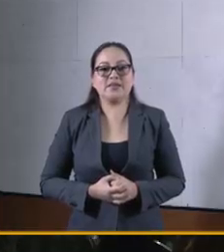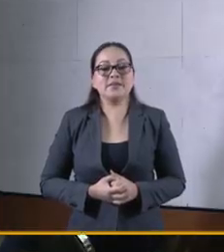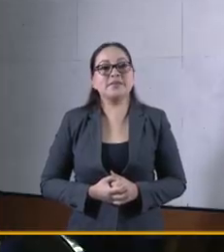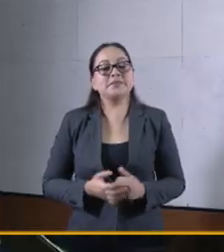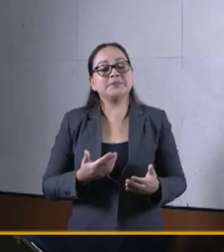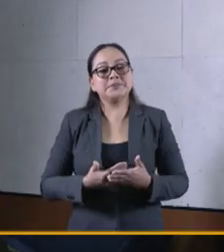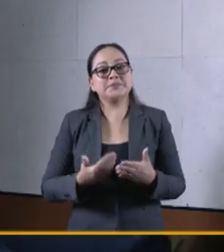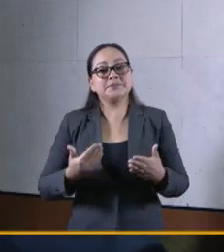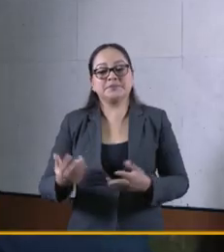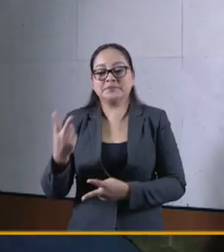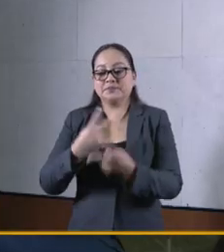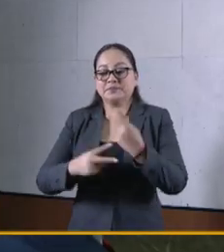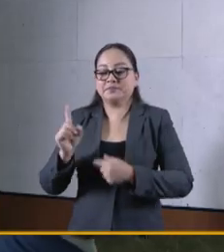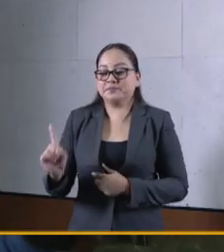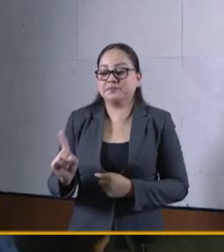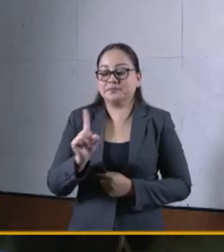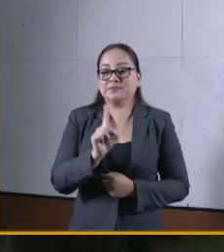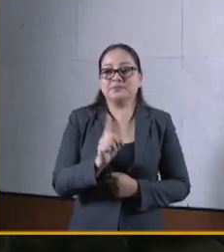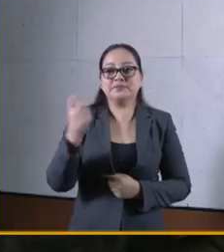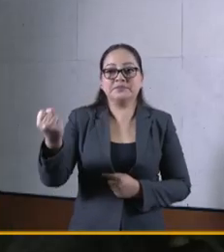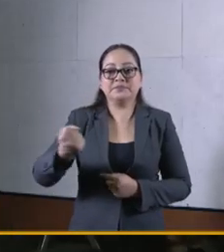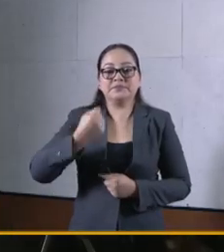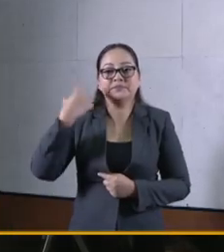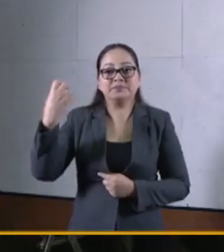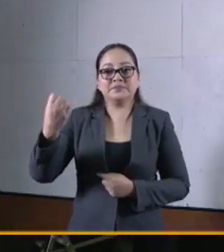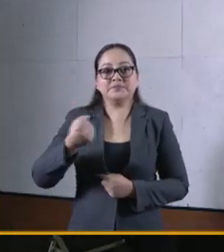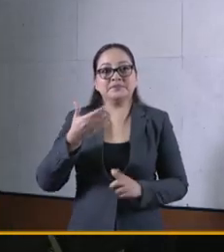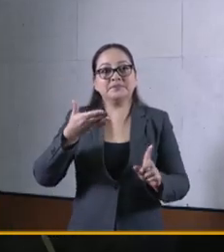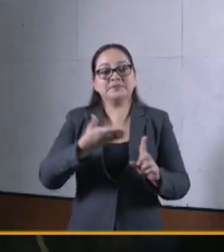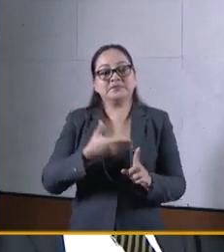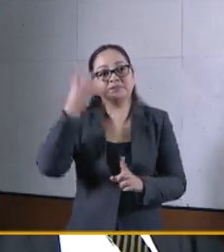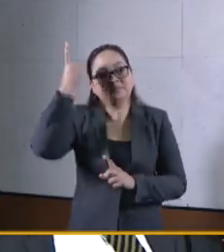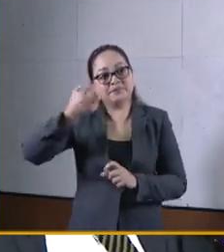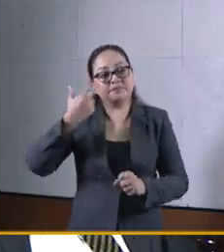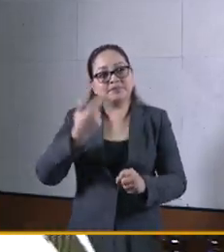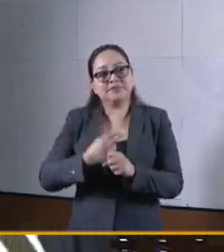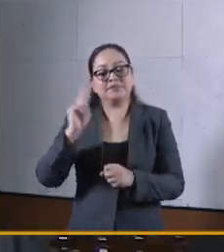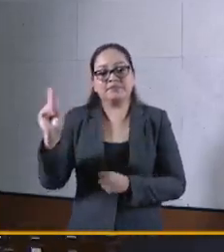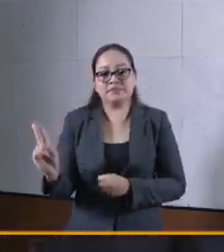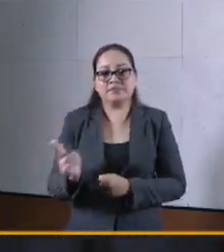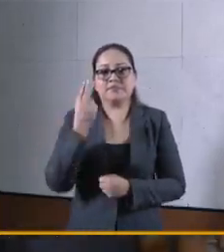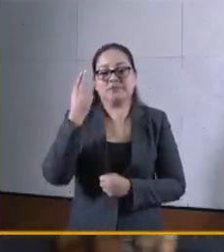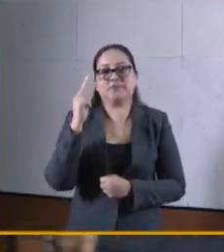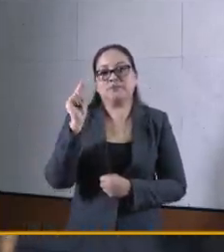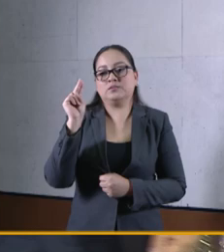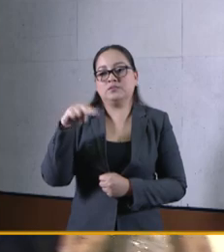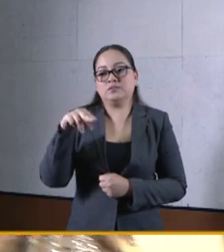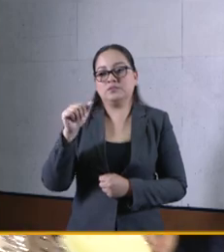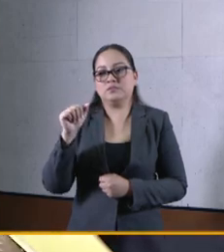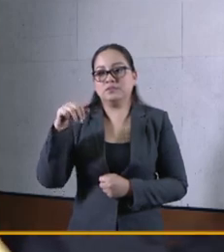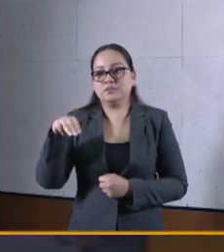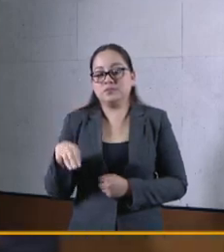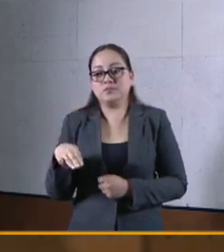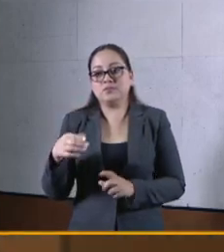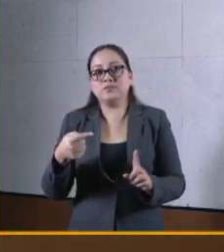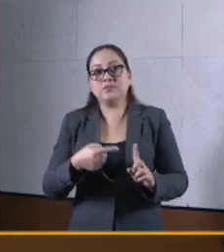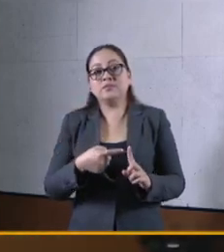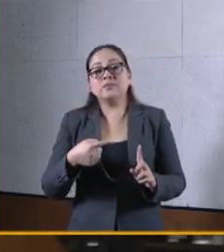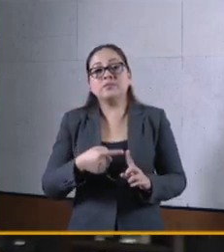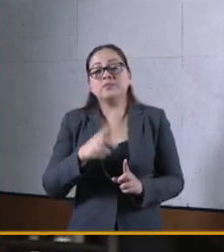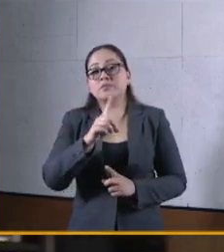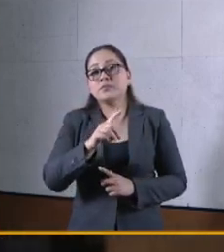escuchemos a continuación las palabras del rector de la universidad nacional autonoma de mexico